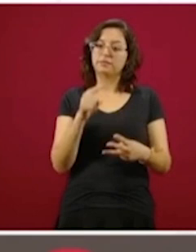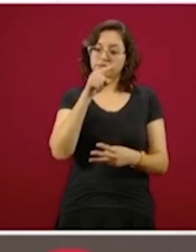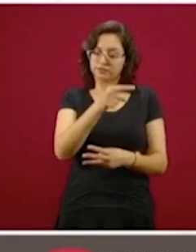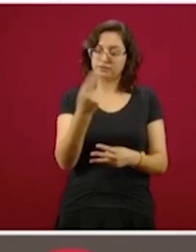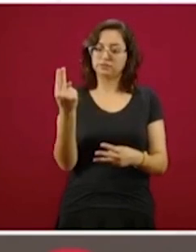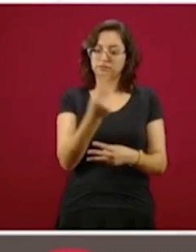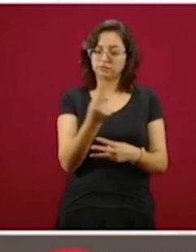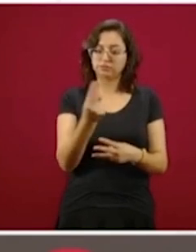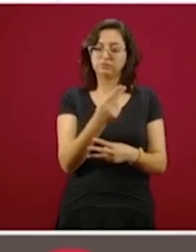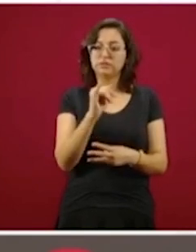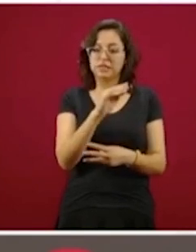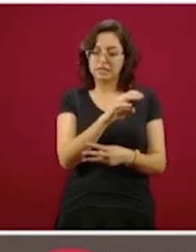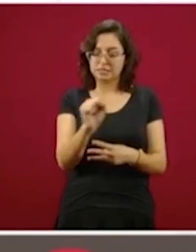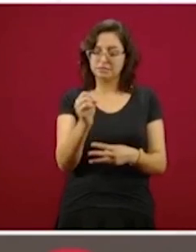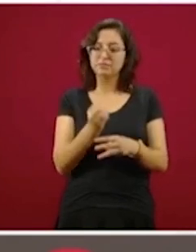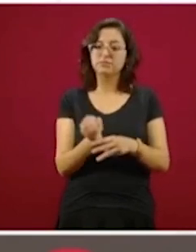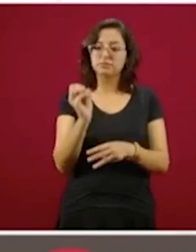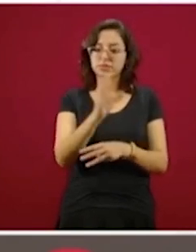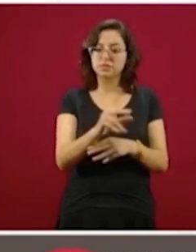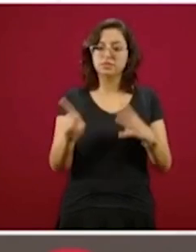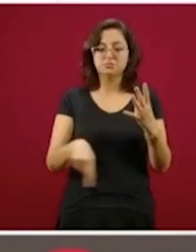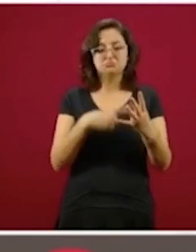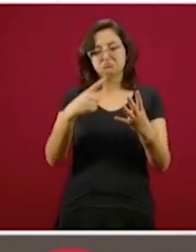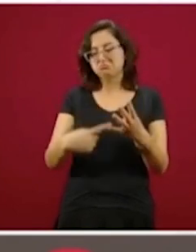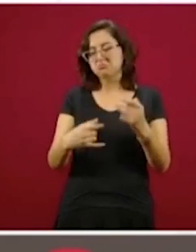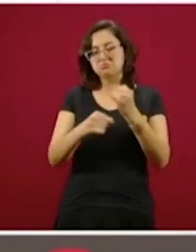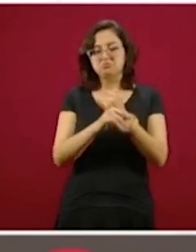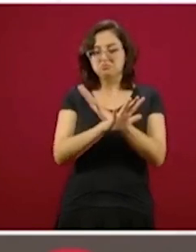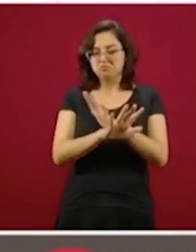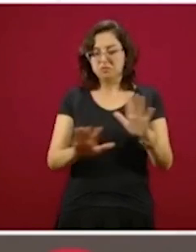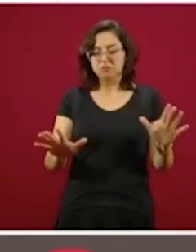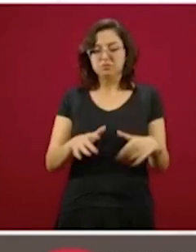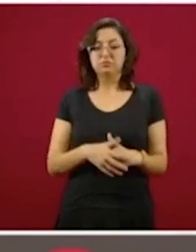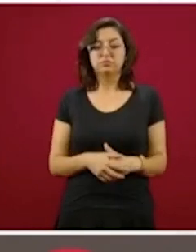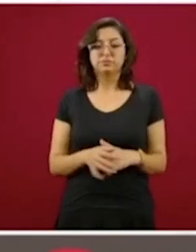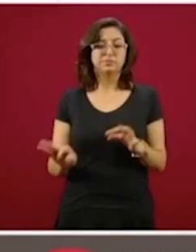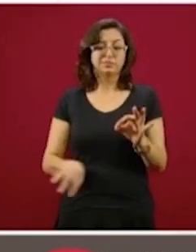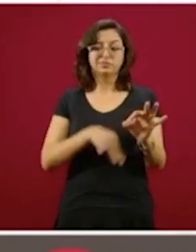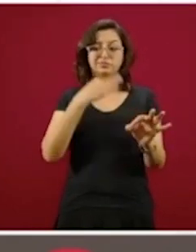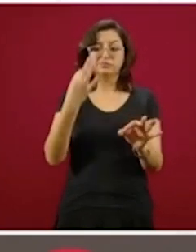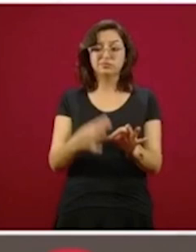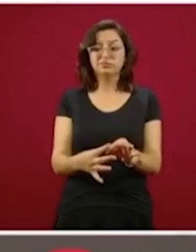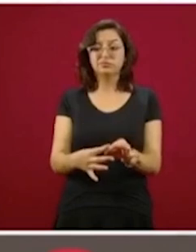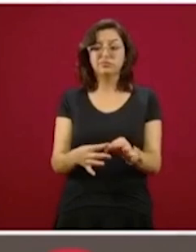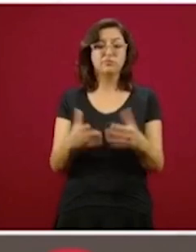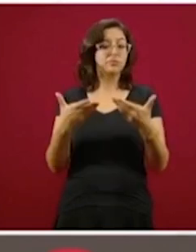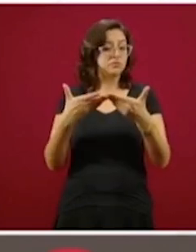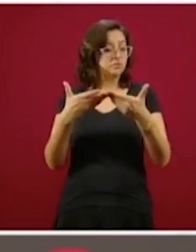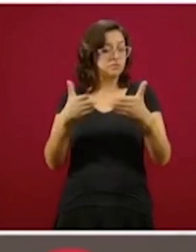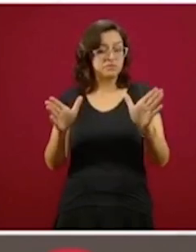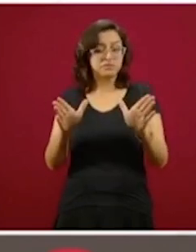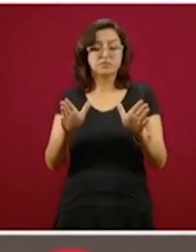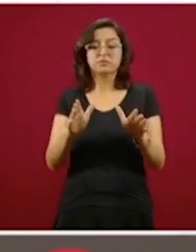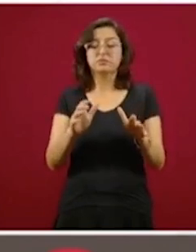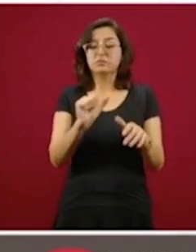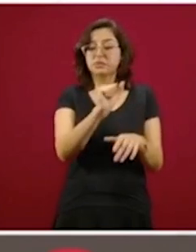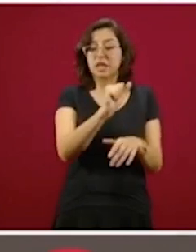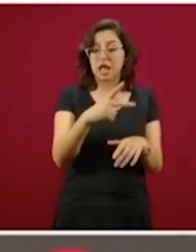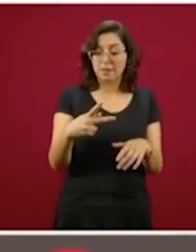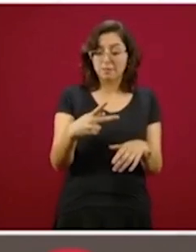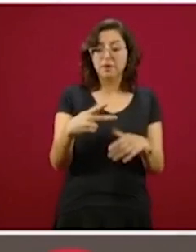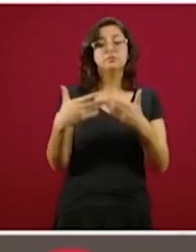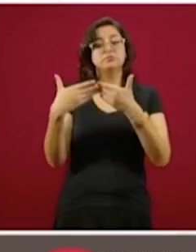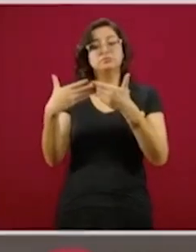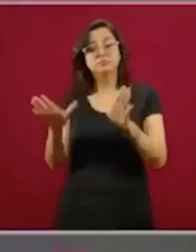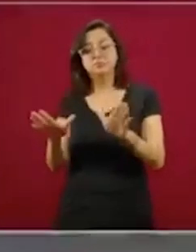y datos indispensables para tu tarjeta, ¿no? Con esto se tiene ya tanto activa la aplicación Pepper como